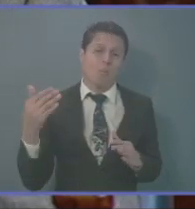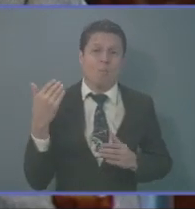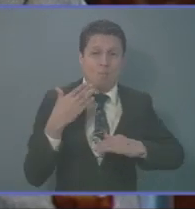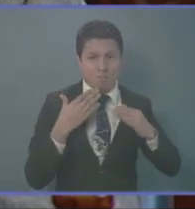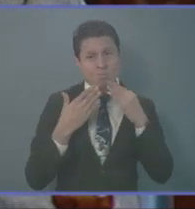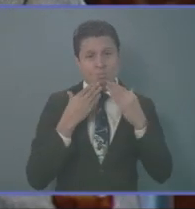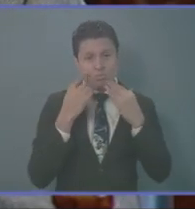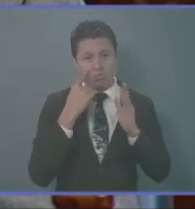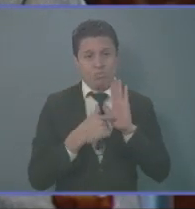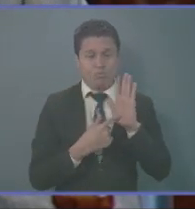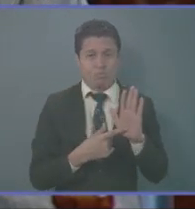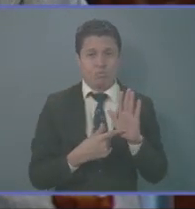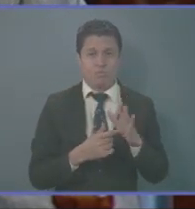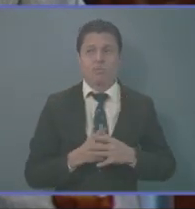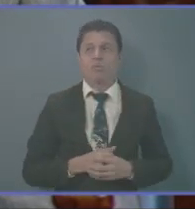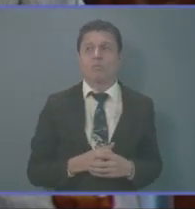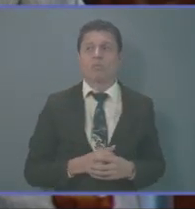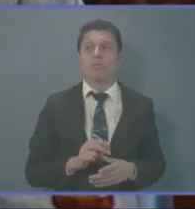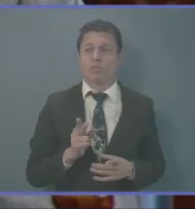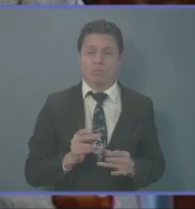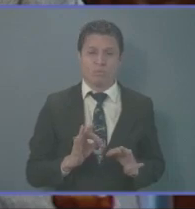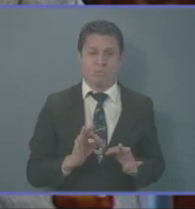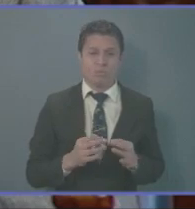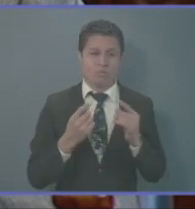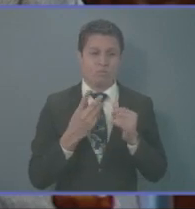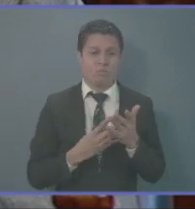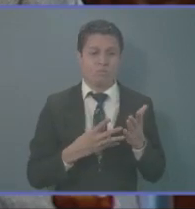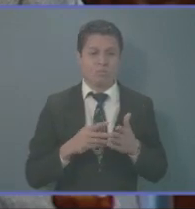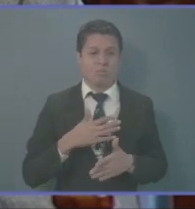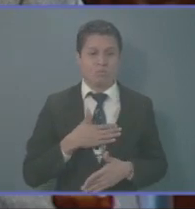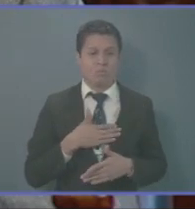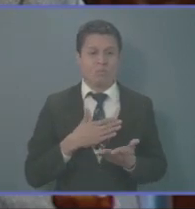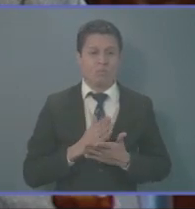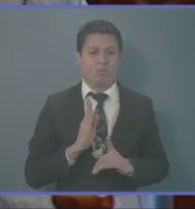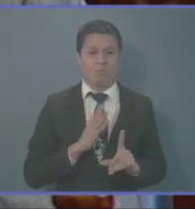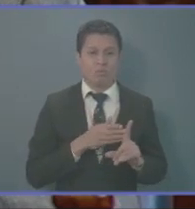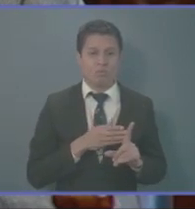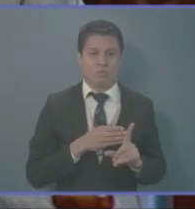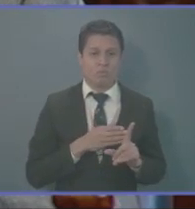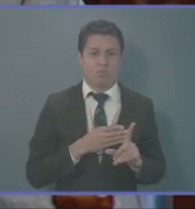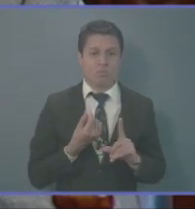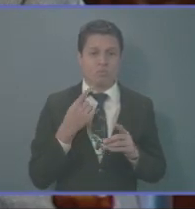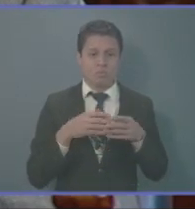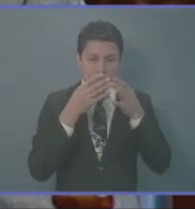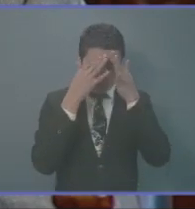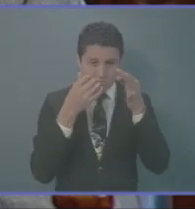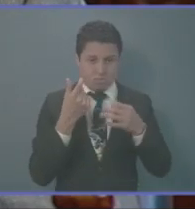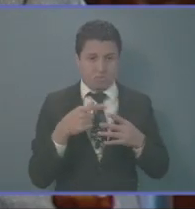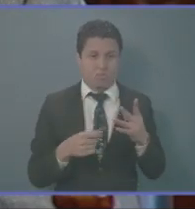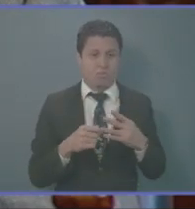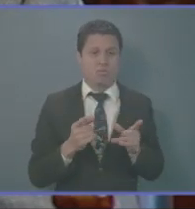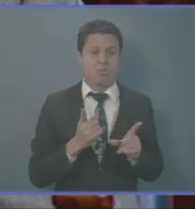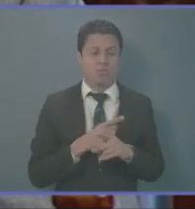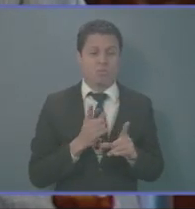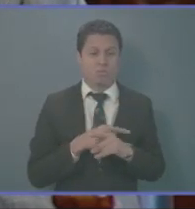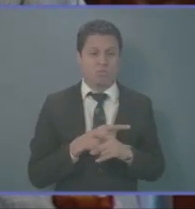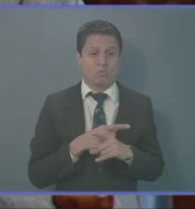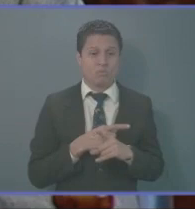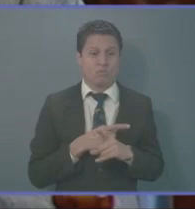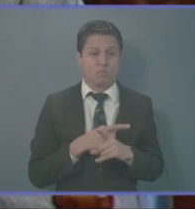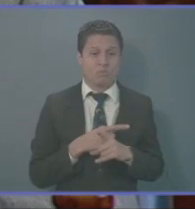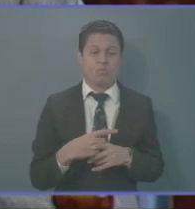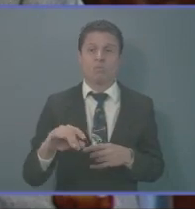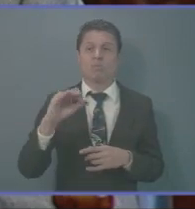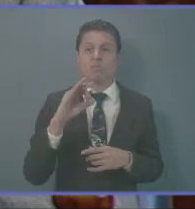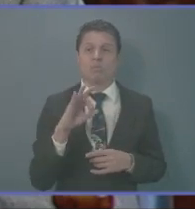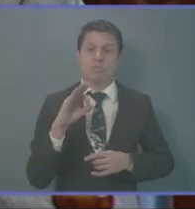Monetario Internacional. Asimismo, los recursos obtenidos según lo indicado en el decreto correspondiente sustituirán en el